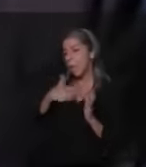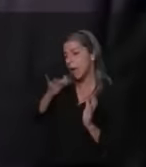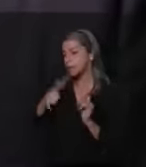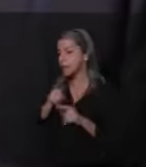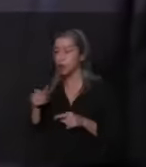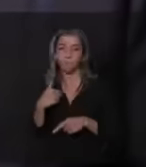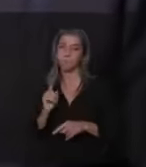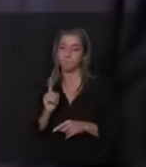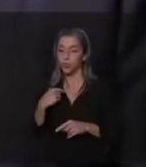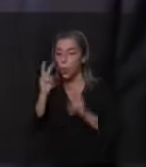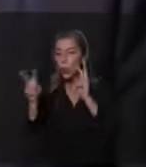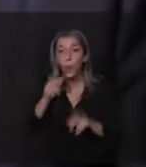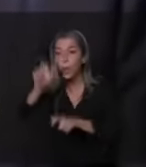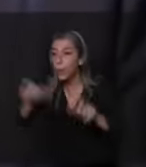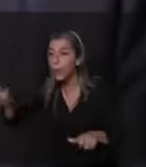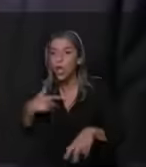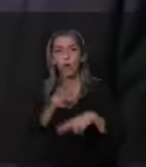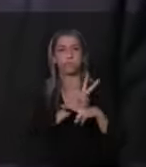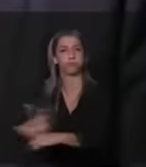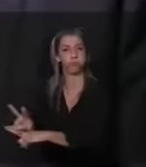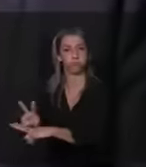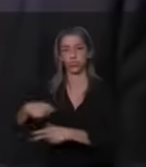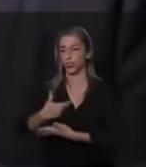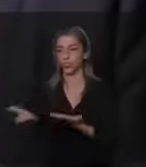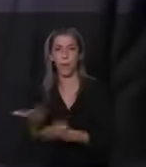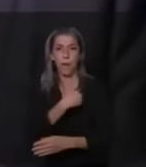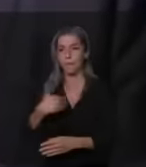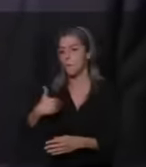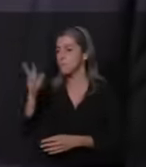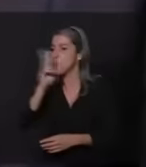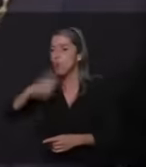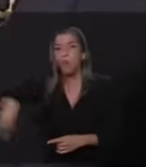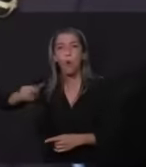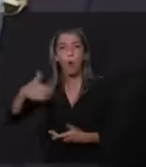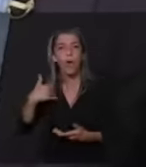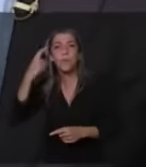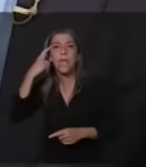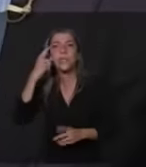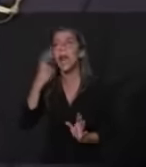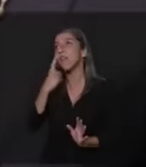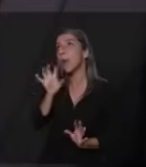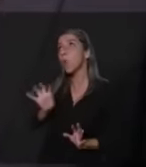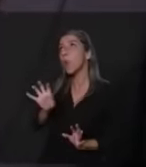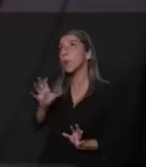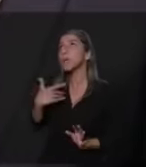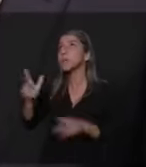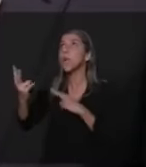mujeres que necesitan salir a la calle y sentirse protegidas, no entienden de jurisdicciones, quieren que nos hagamos